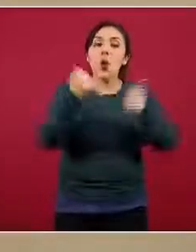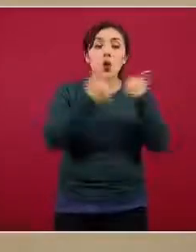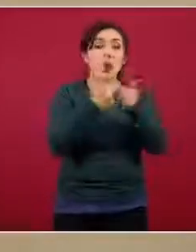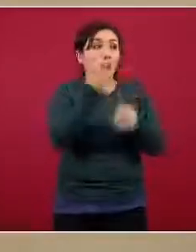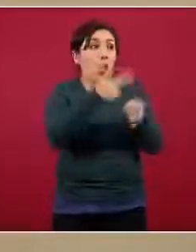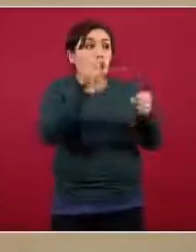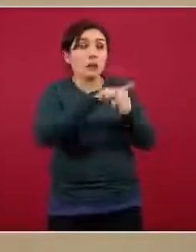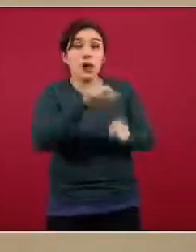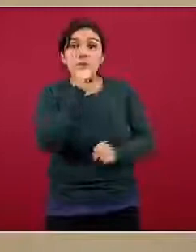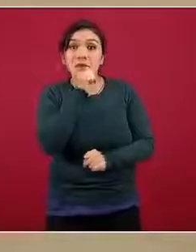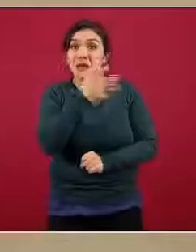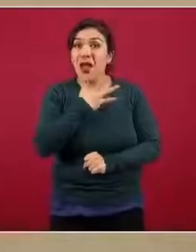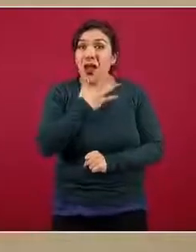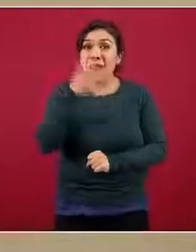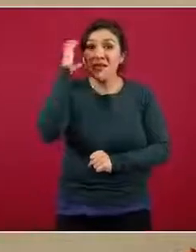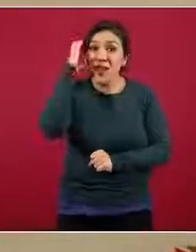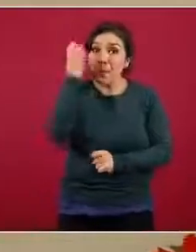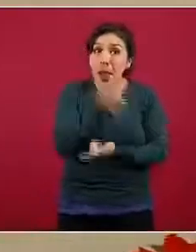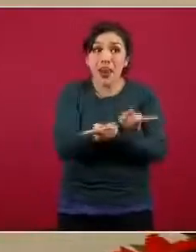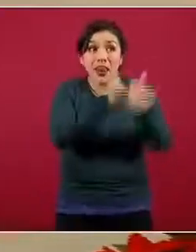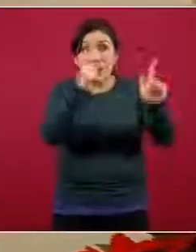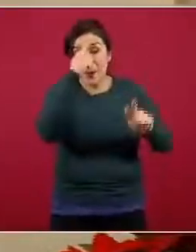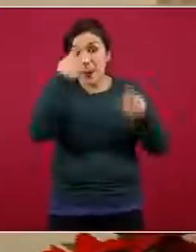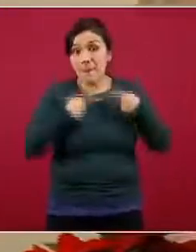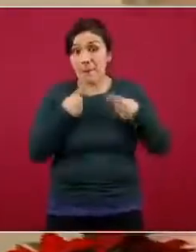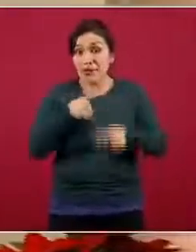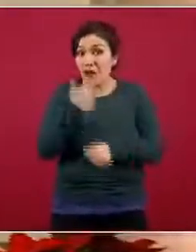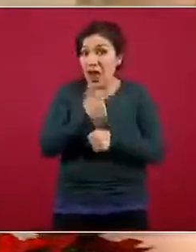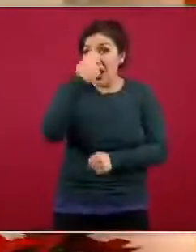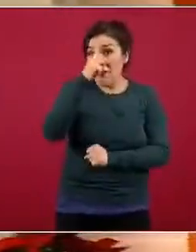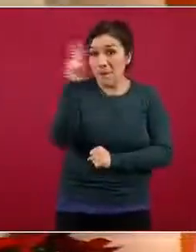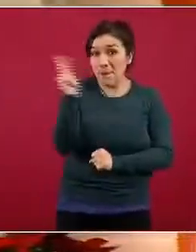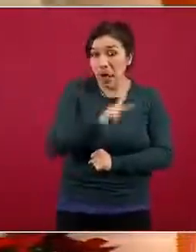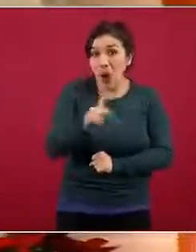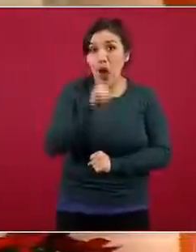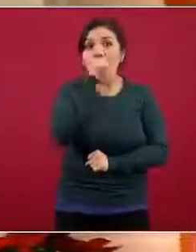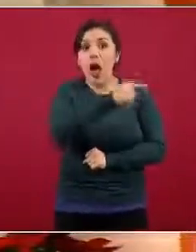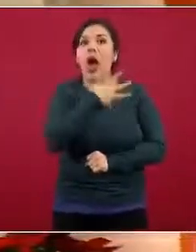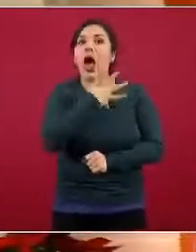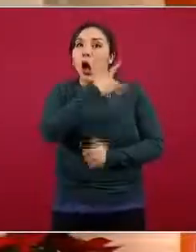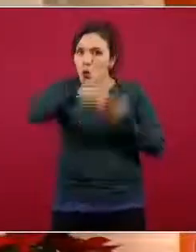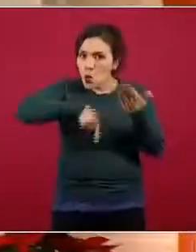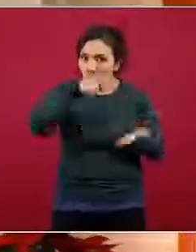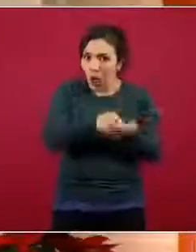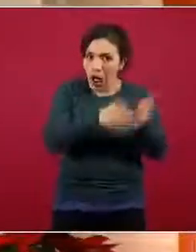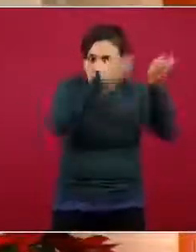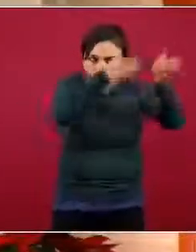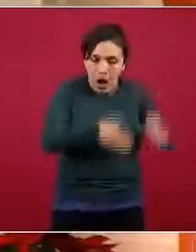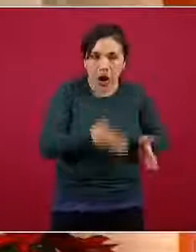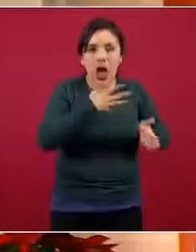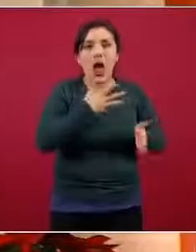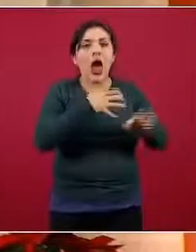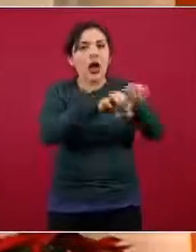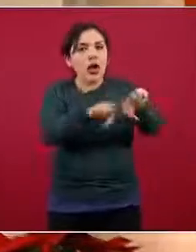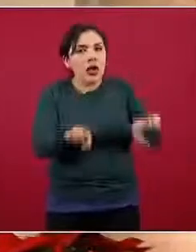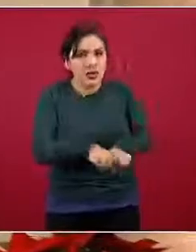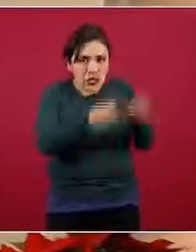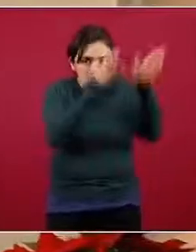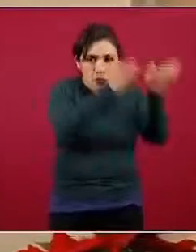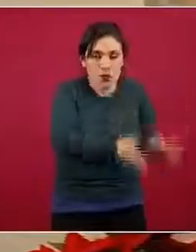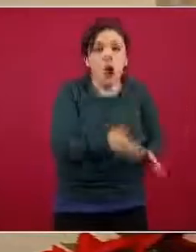nos reporta que tiene una cama disponible para paciente crítico, eso quiere decir que tiene el espacio físico, tiene el equipo